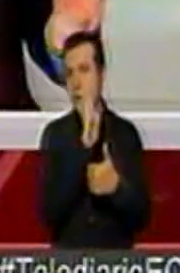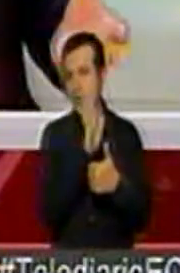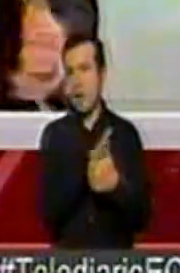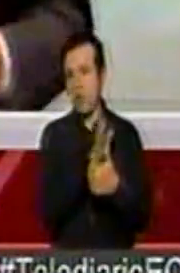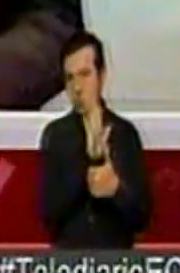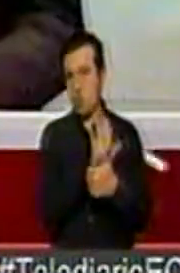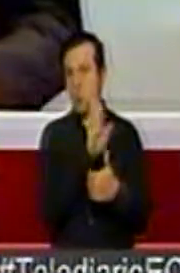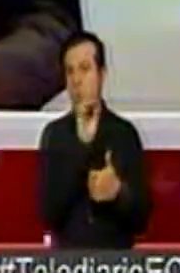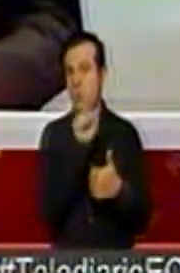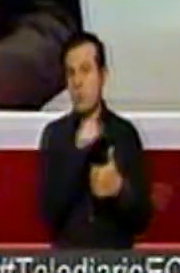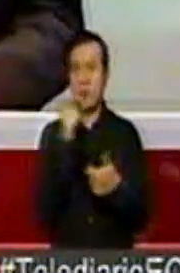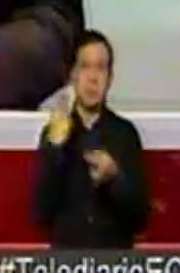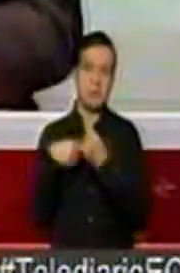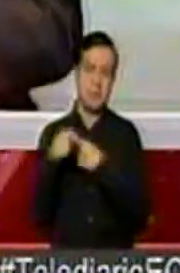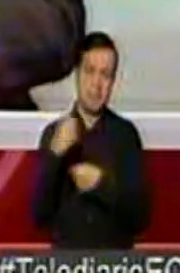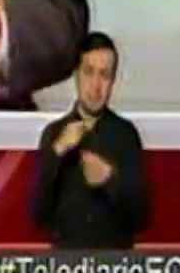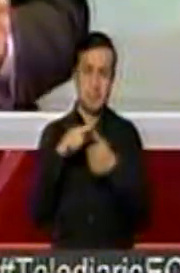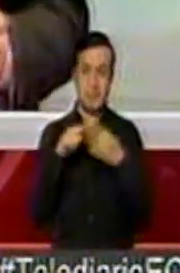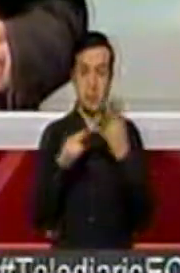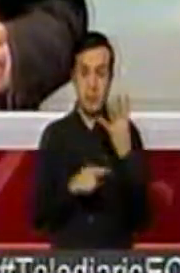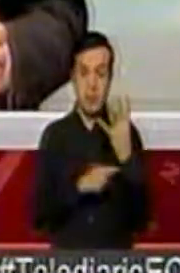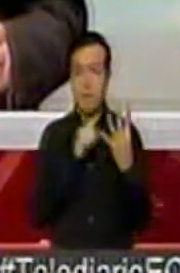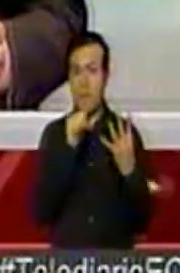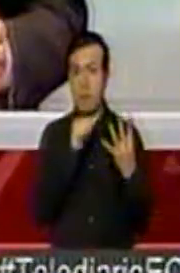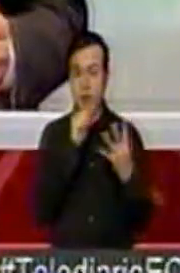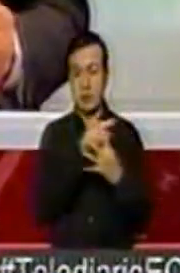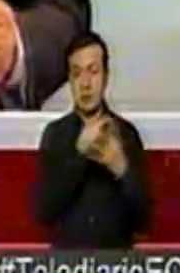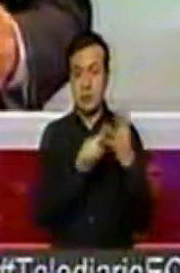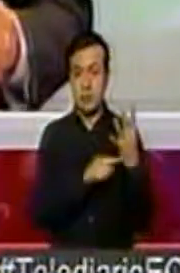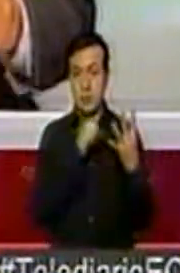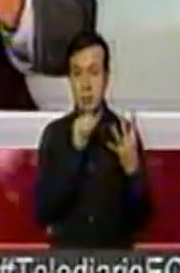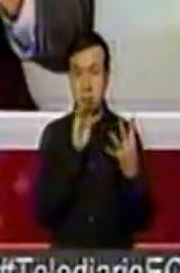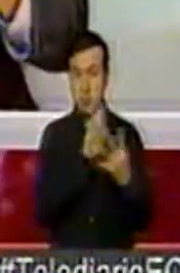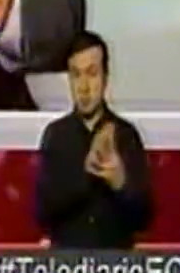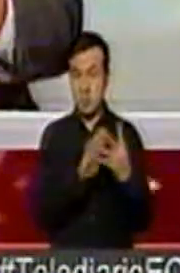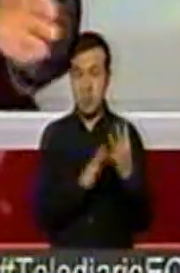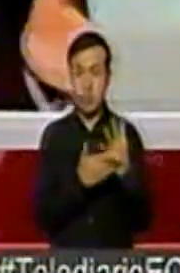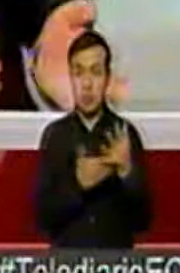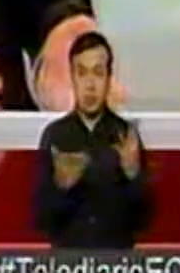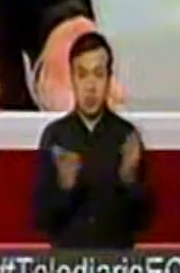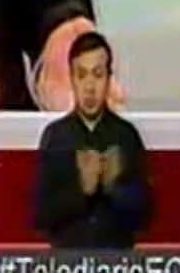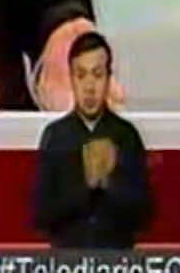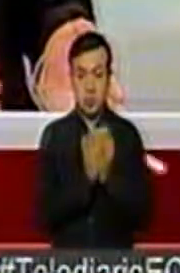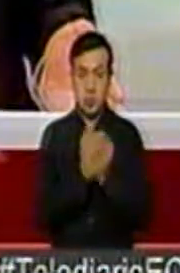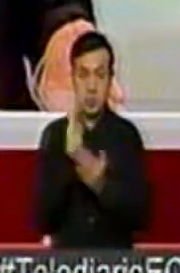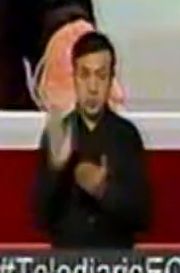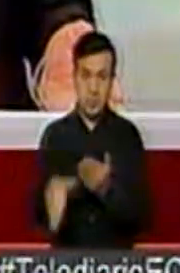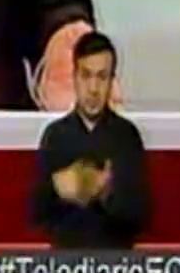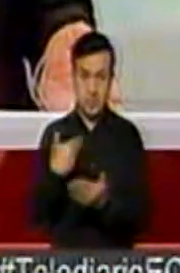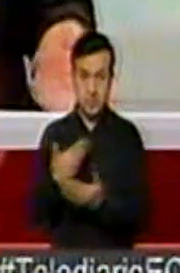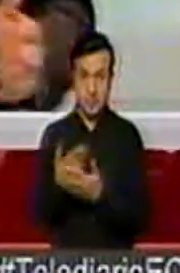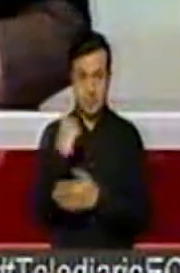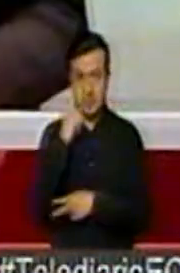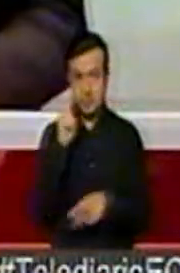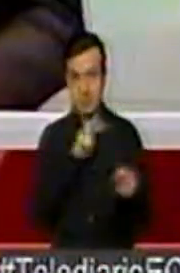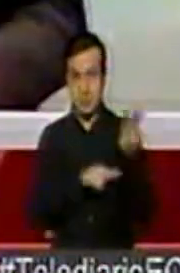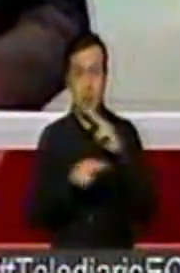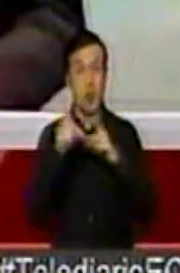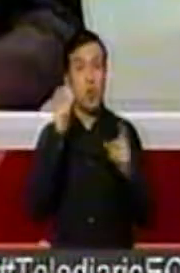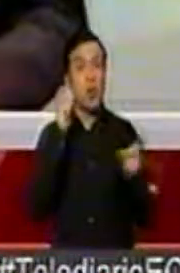esa medida que tenía ya. Para los embarques de las otras empresas, estos embarques van a llegar y van a tener algunos